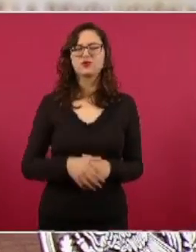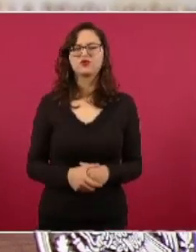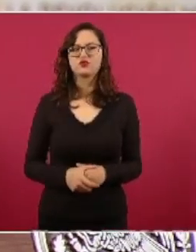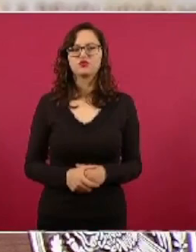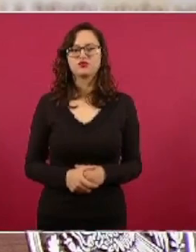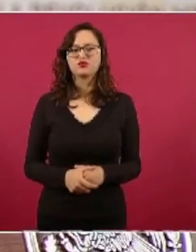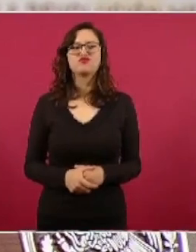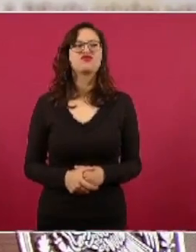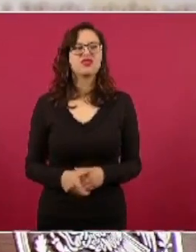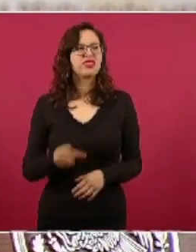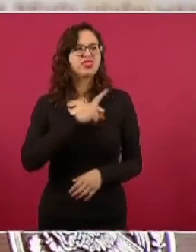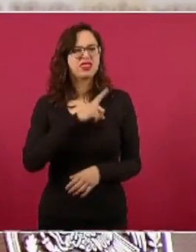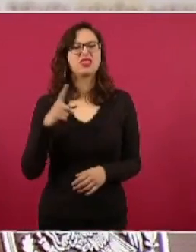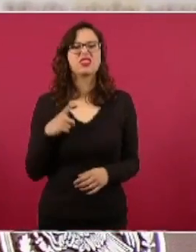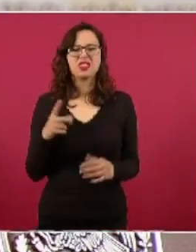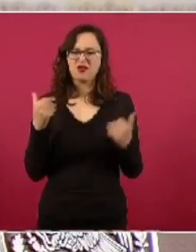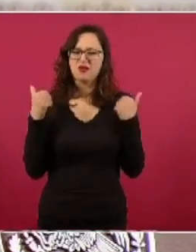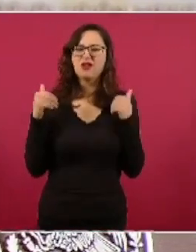una excursión